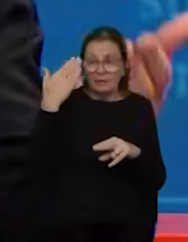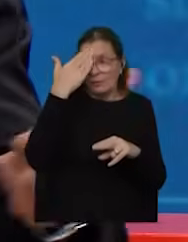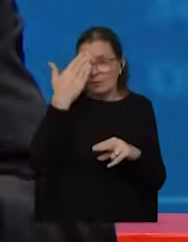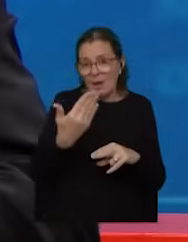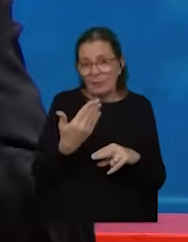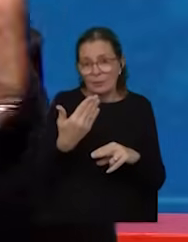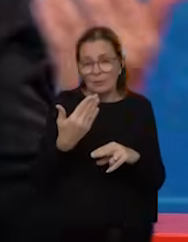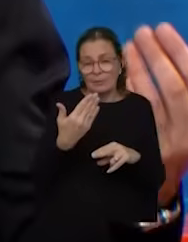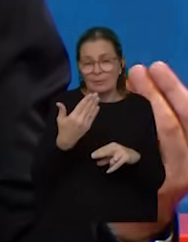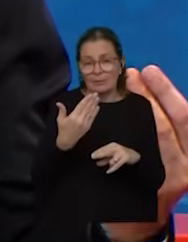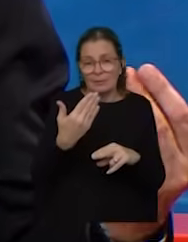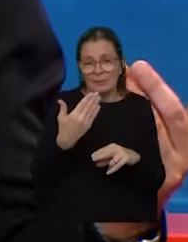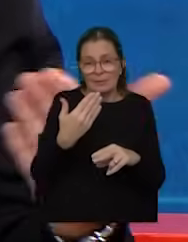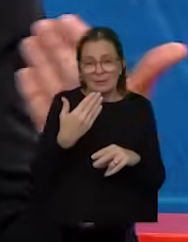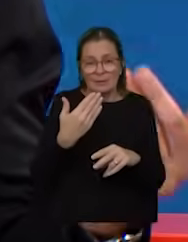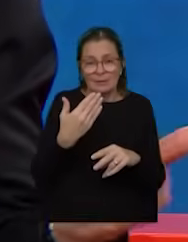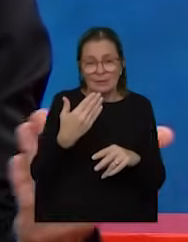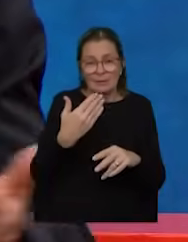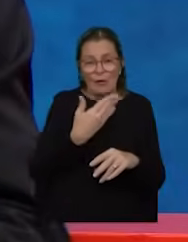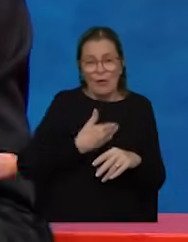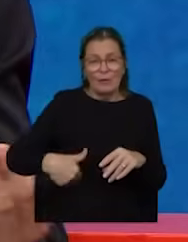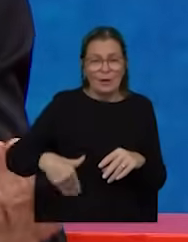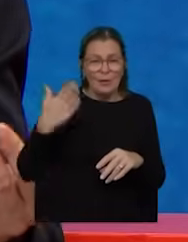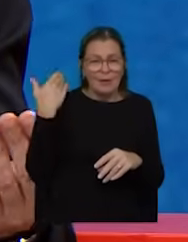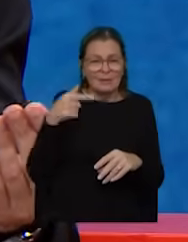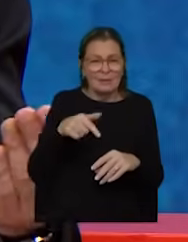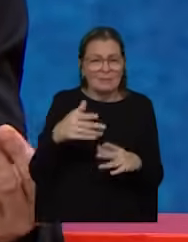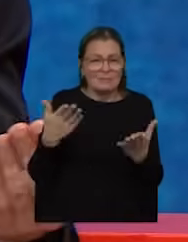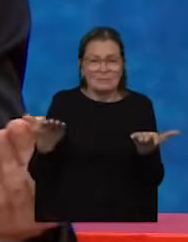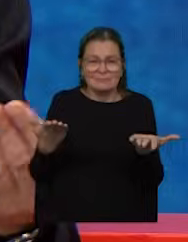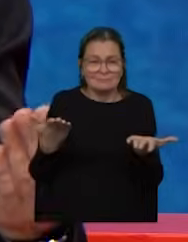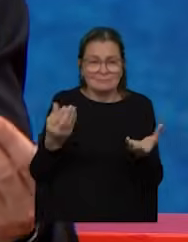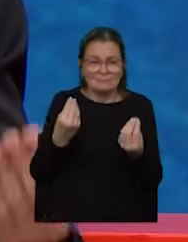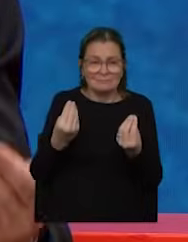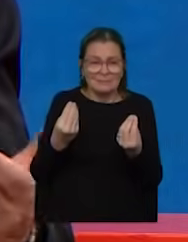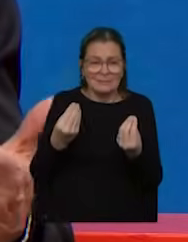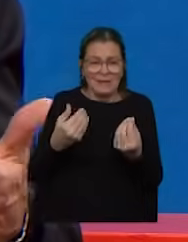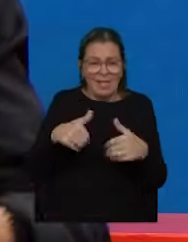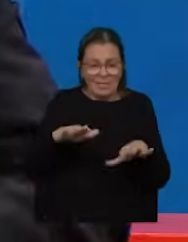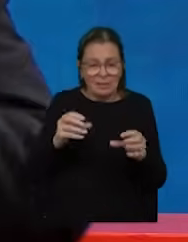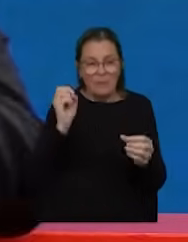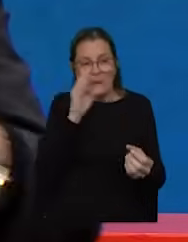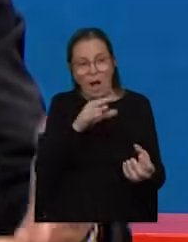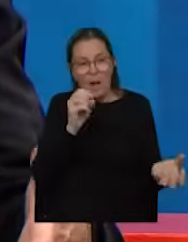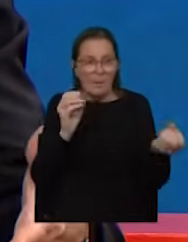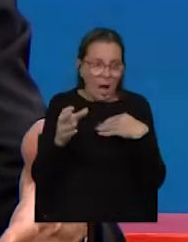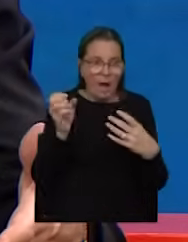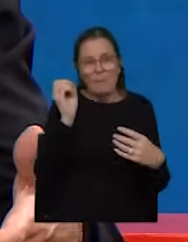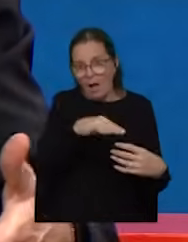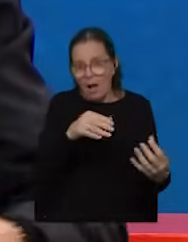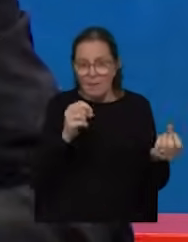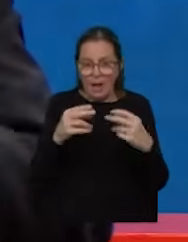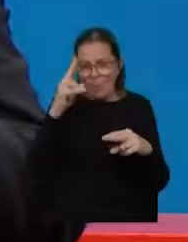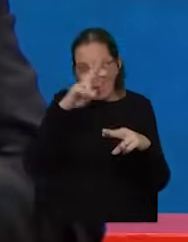amplio en este en el en el gobierno pasado bueno dejen de tirarse con los con con la